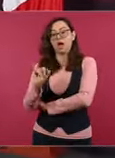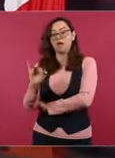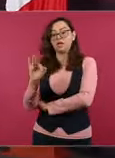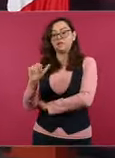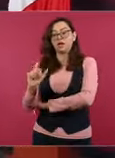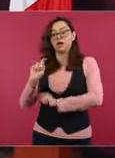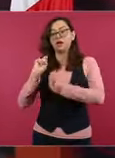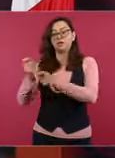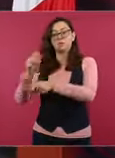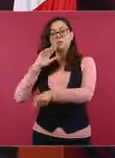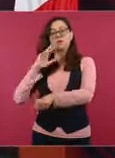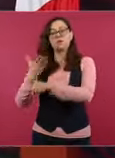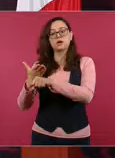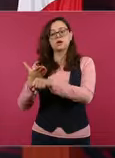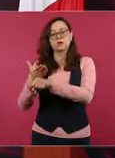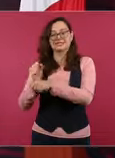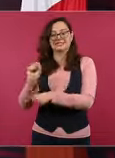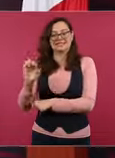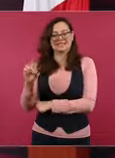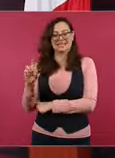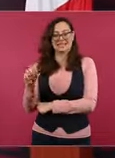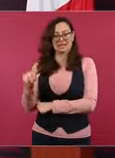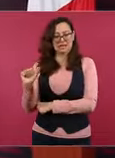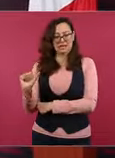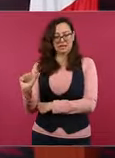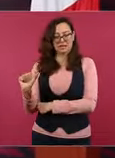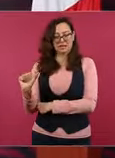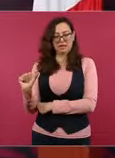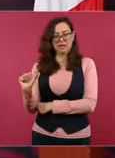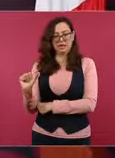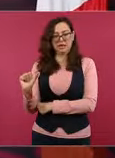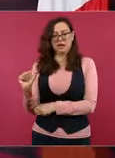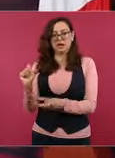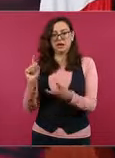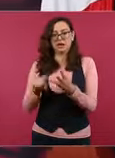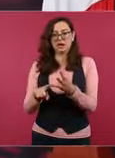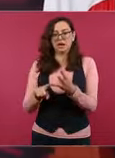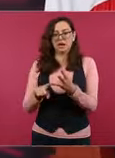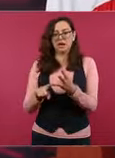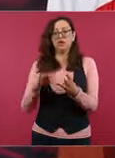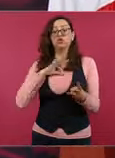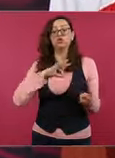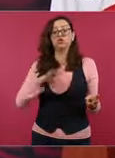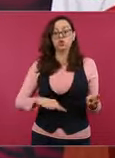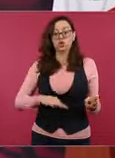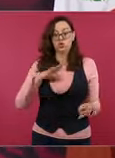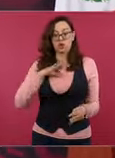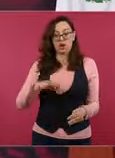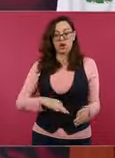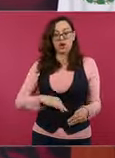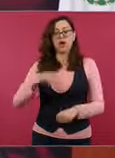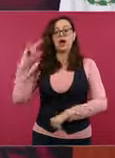Defensa. También el aeropuerto de Toluca